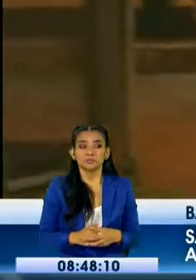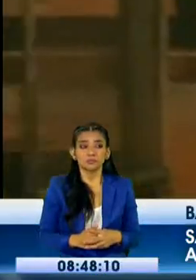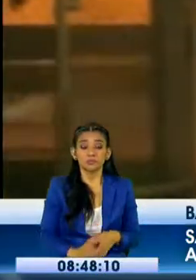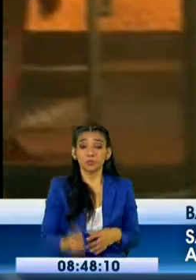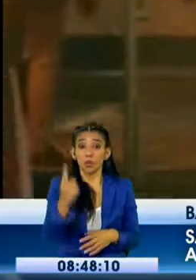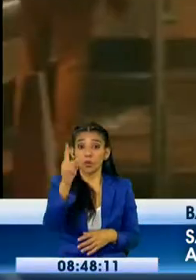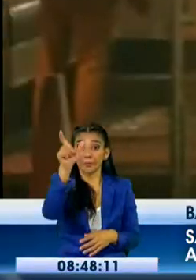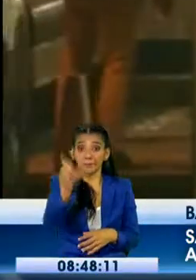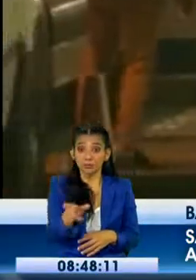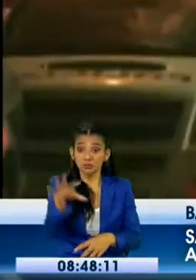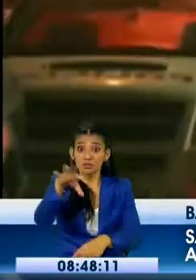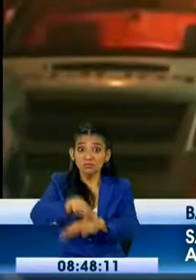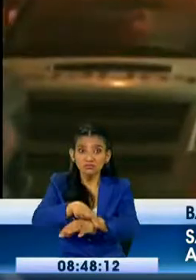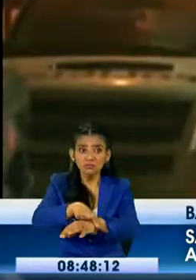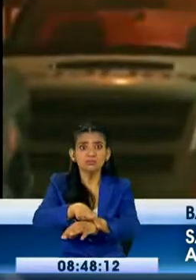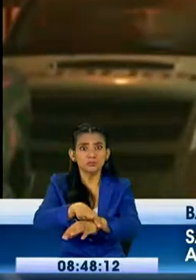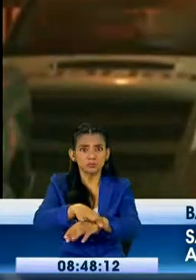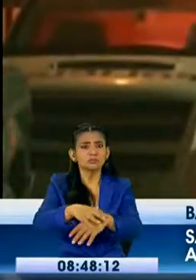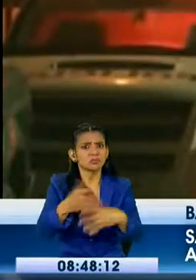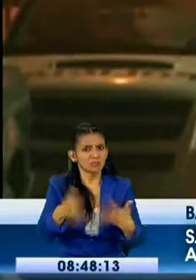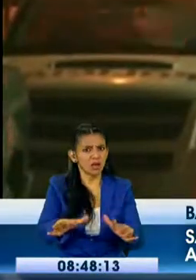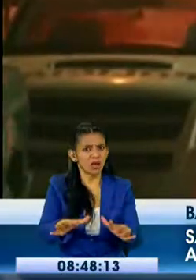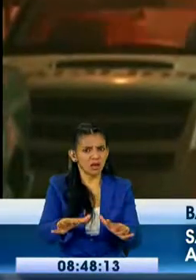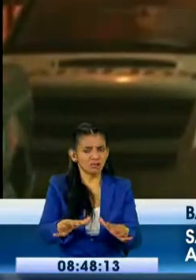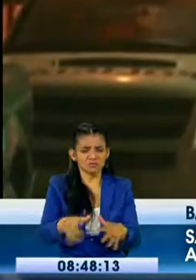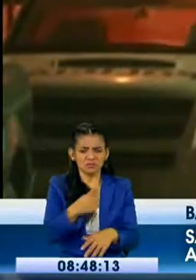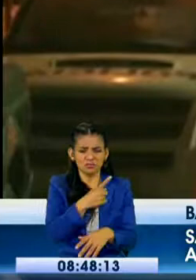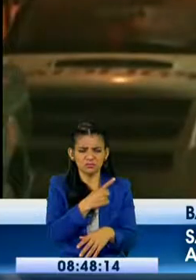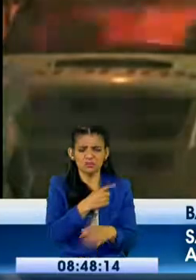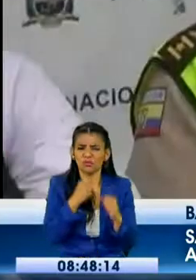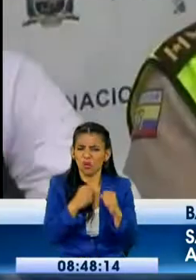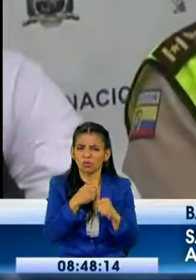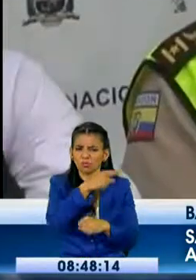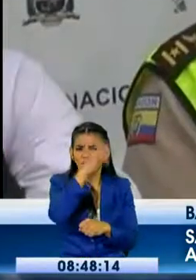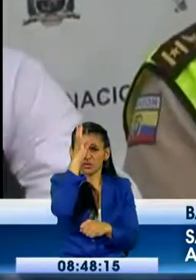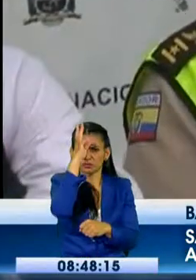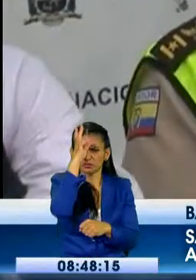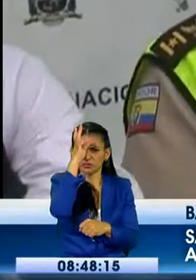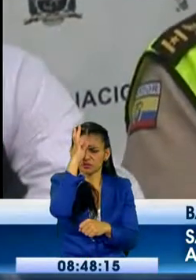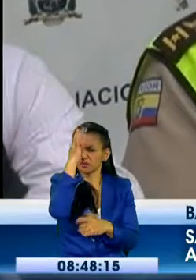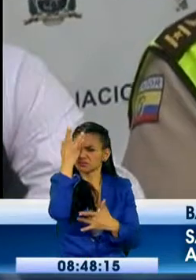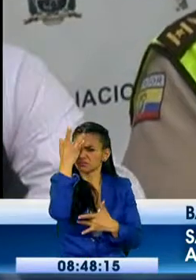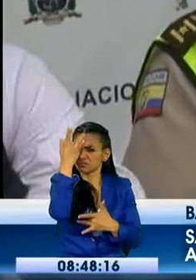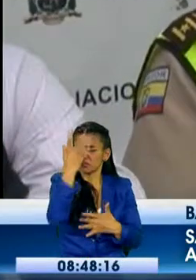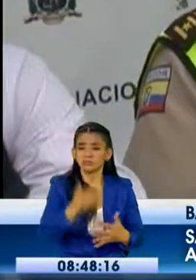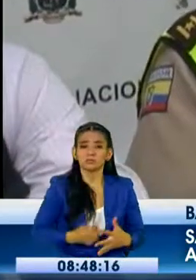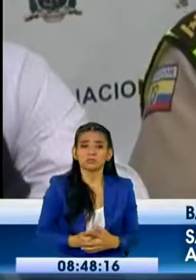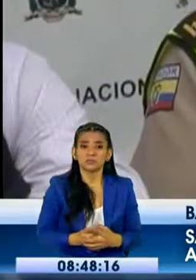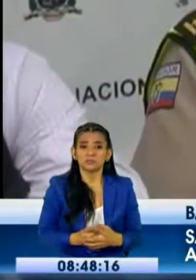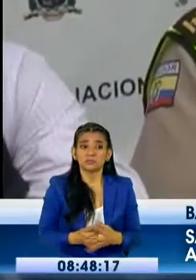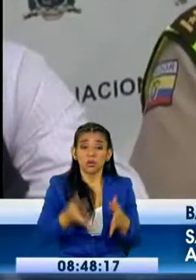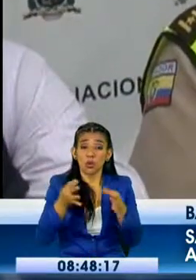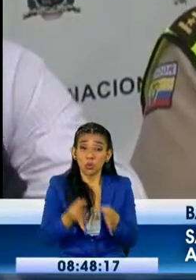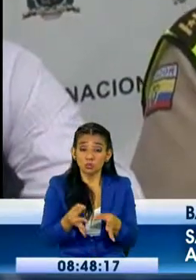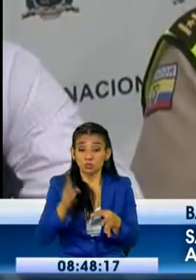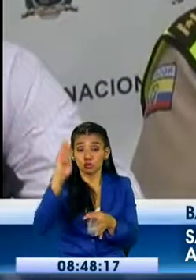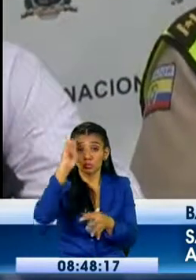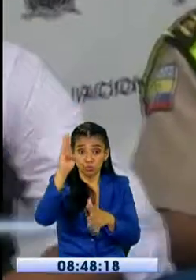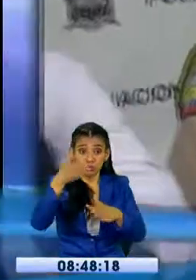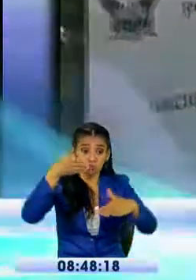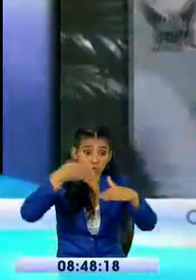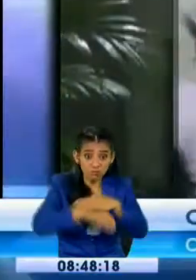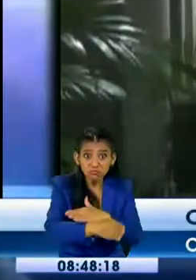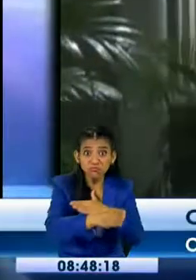de los detenidos continúa en grave estado de salud tras ingerir droga. El instante mismo del allanamiento, este